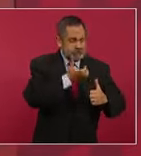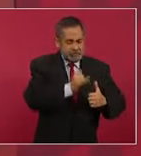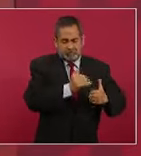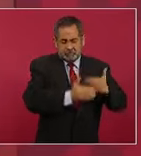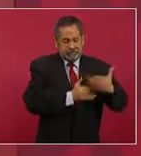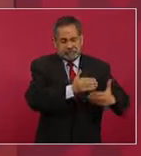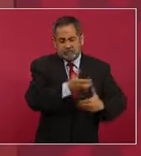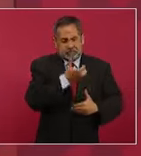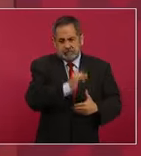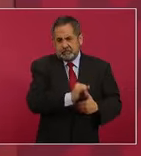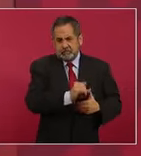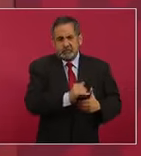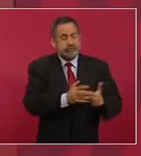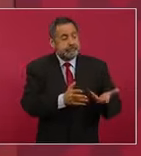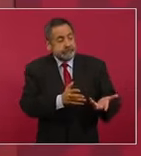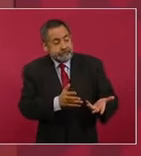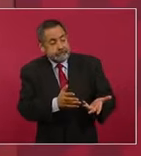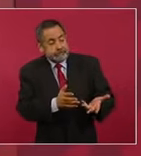Es